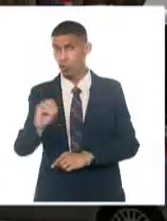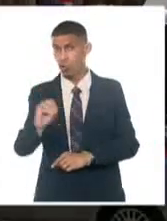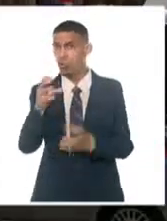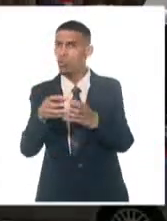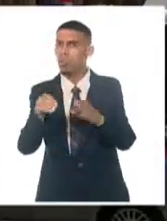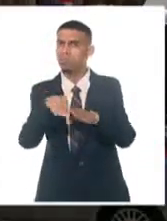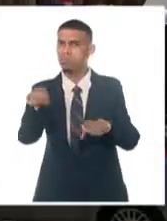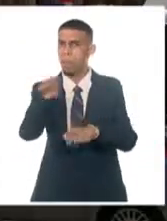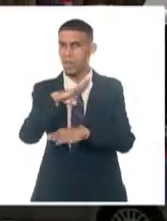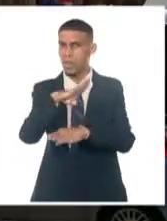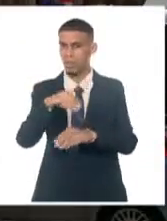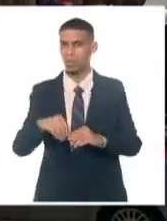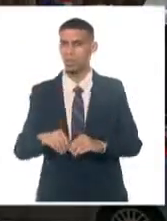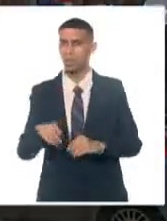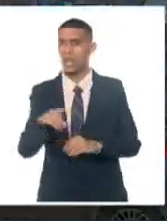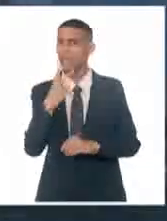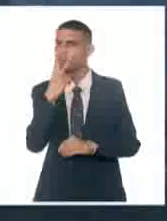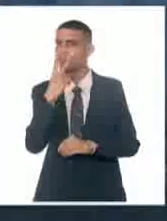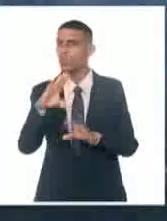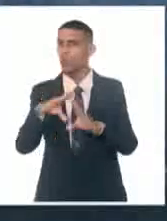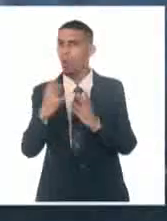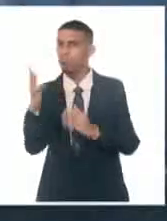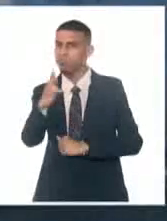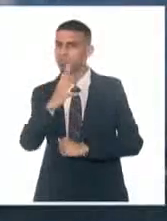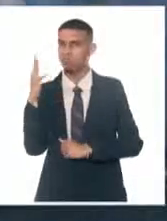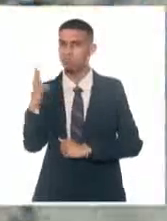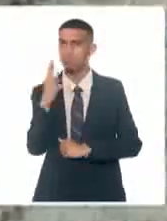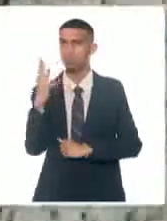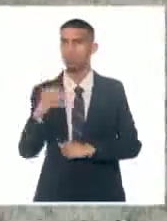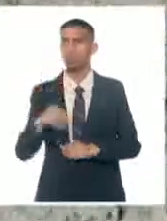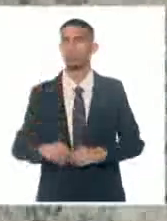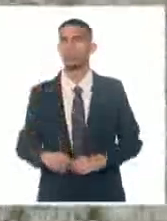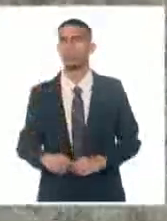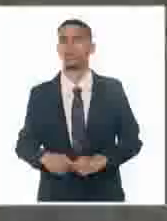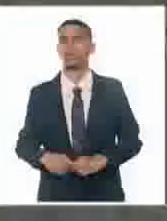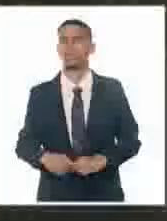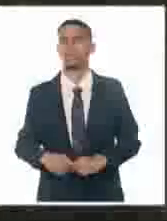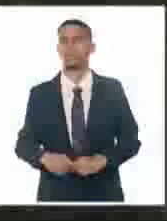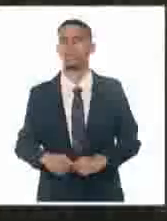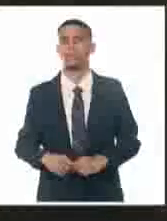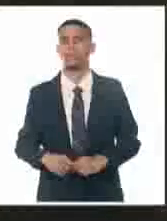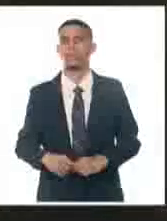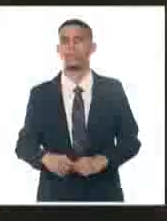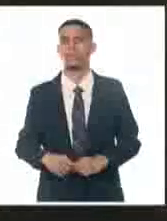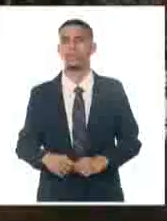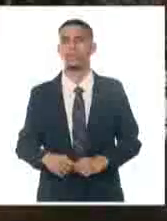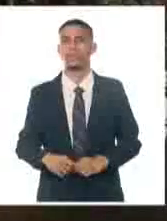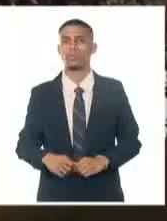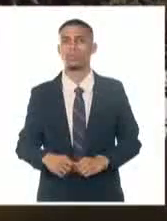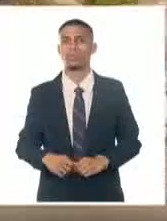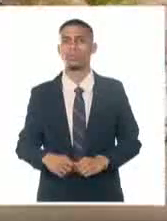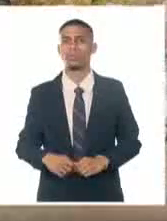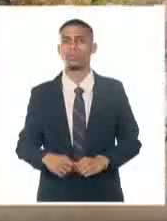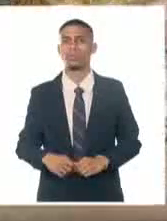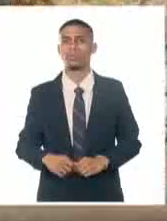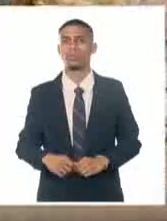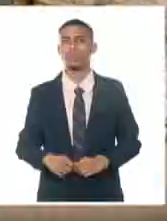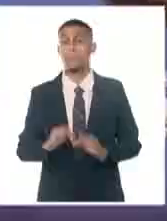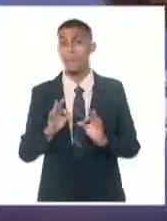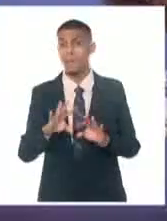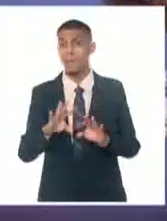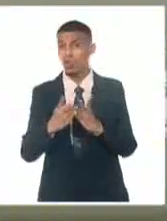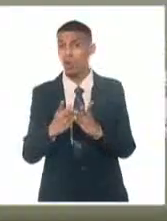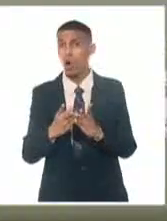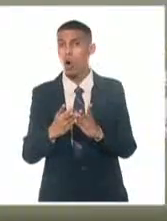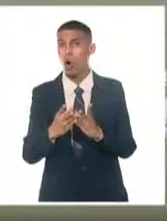del ambiente del clima y la energía en la precop 26 sería casi imposible para los públicos que siguen